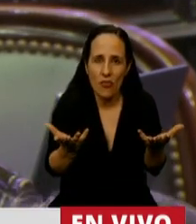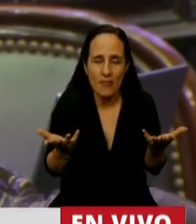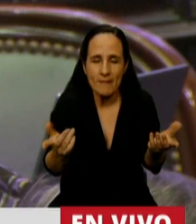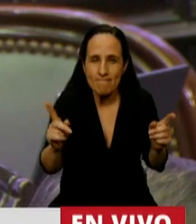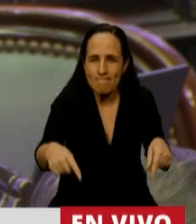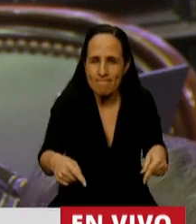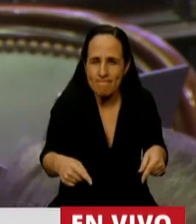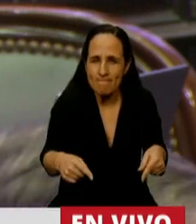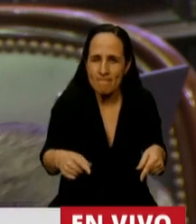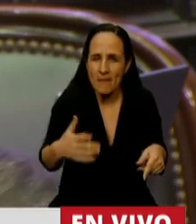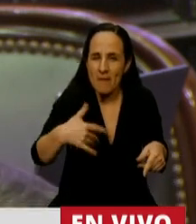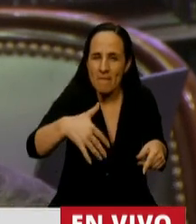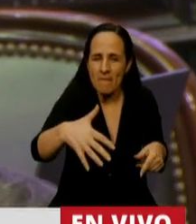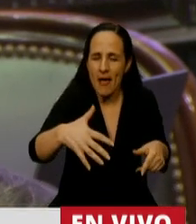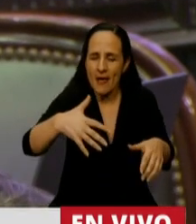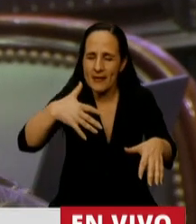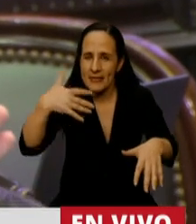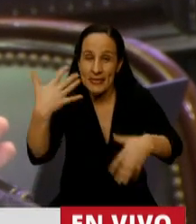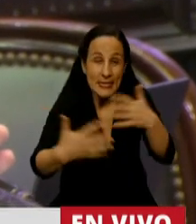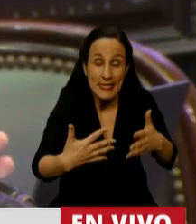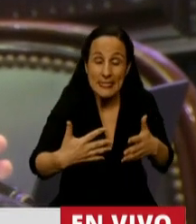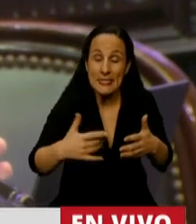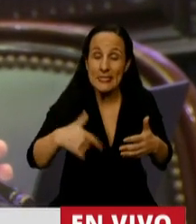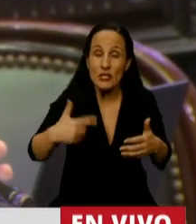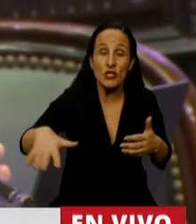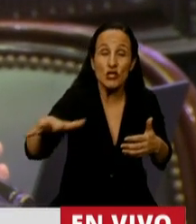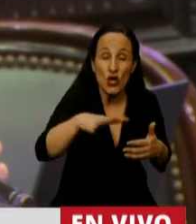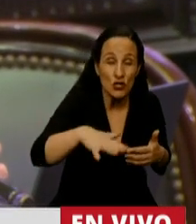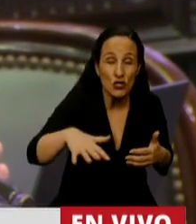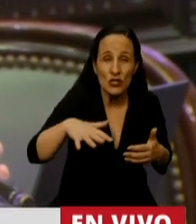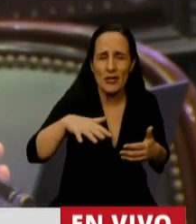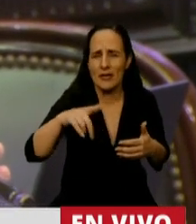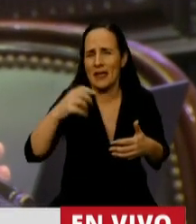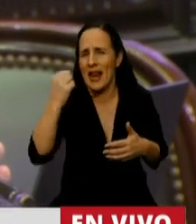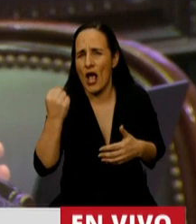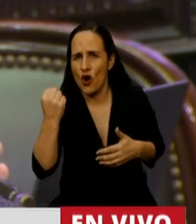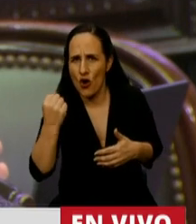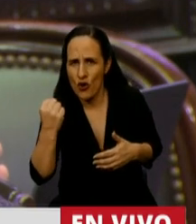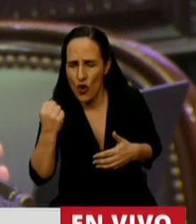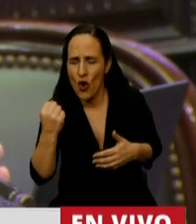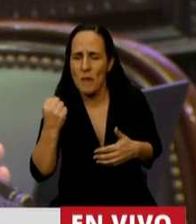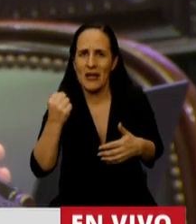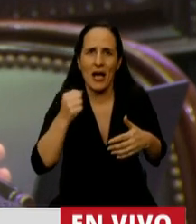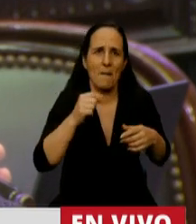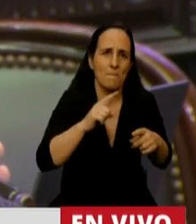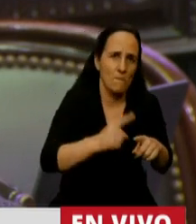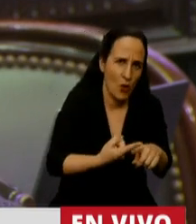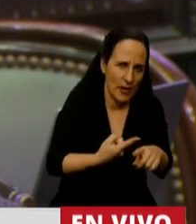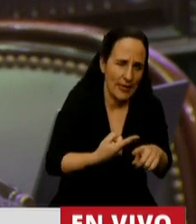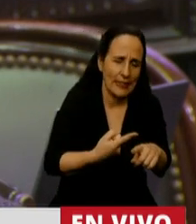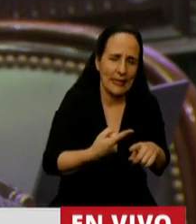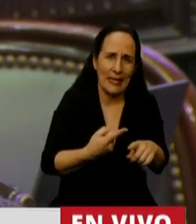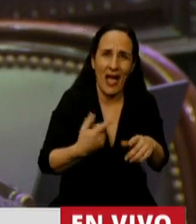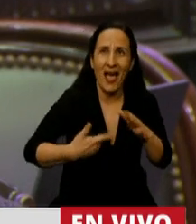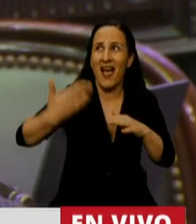se avecina una crisis social económica política sin